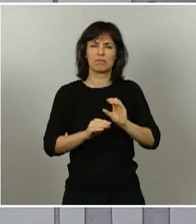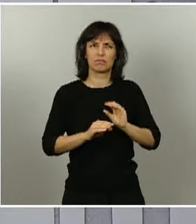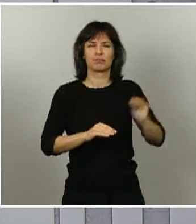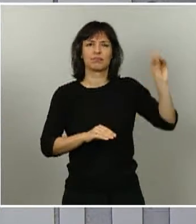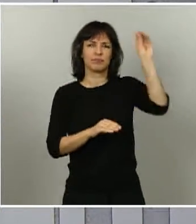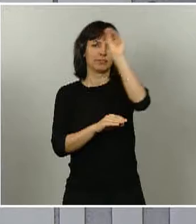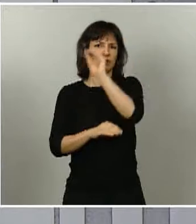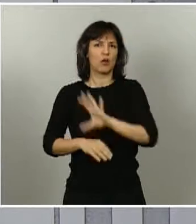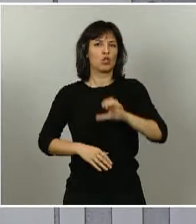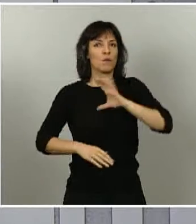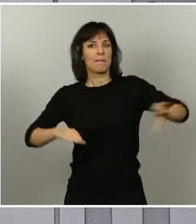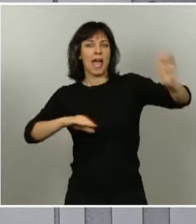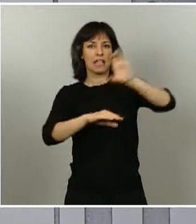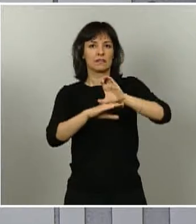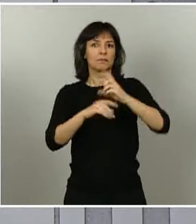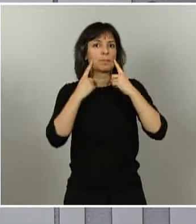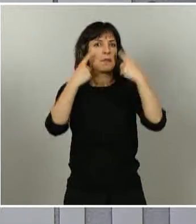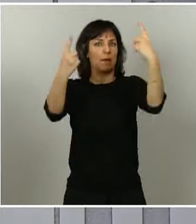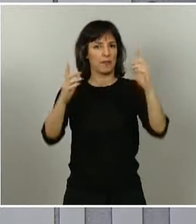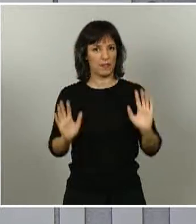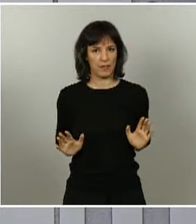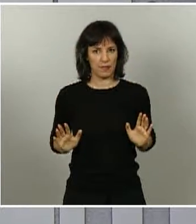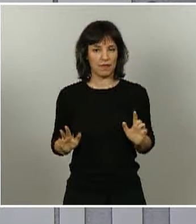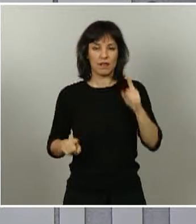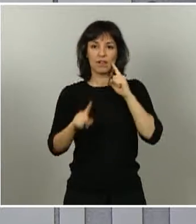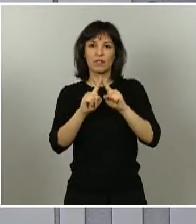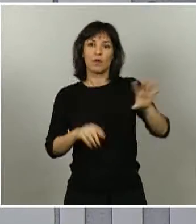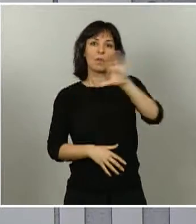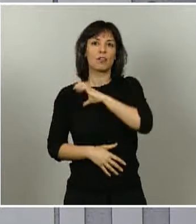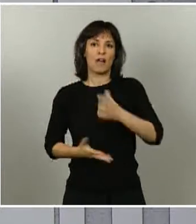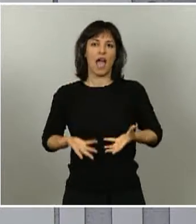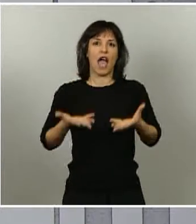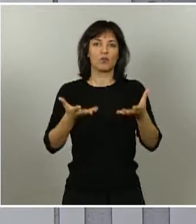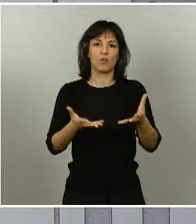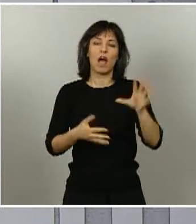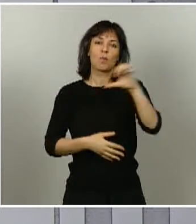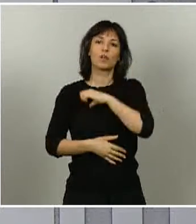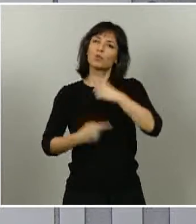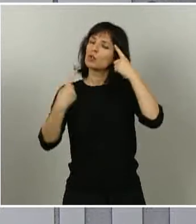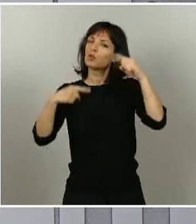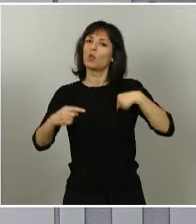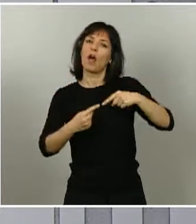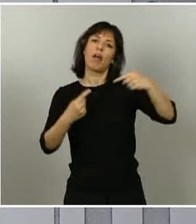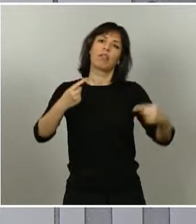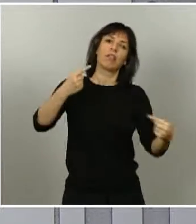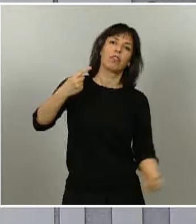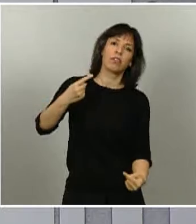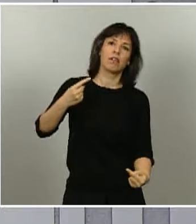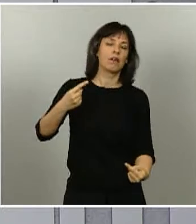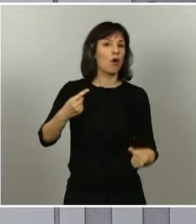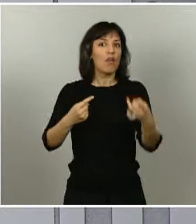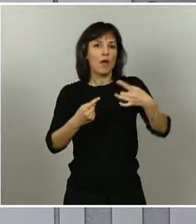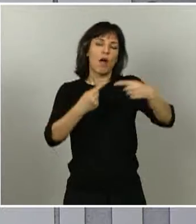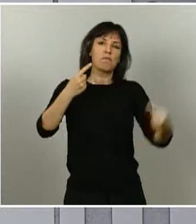comunidades autónomas y que no sean ellas las que incrementen su déficit o su deuda, sino que se lo queda el Gobierno de España y, por tanto,